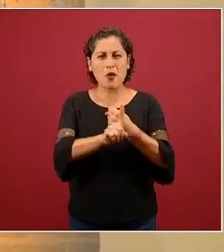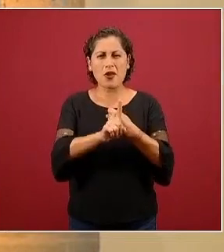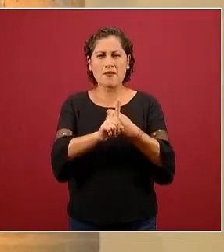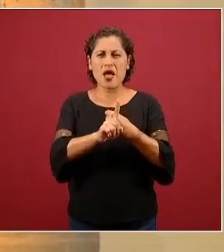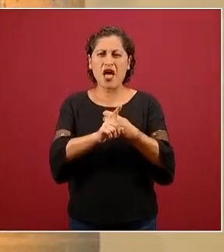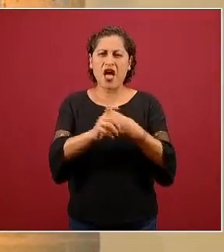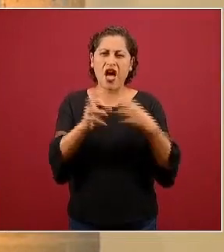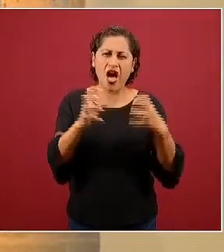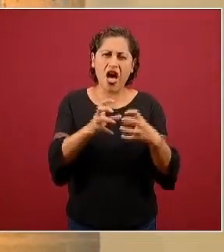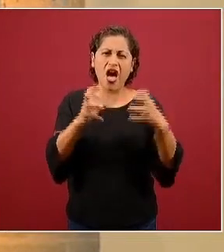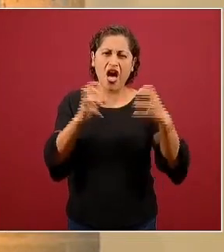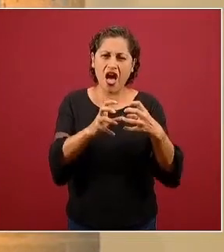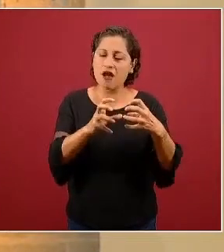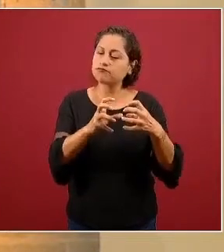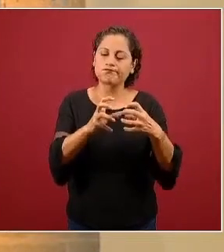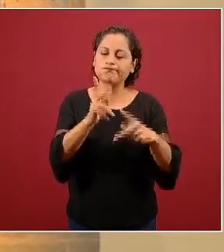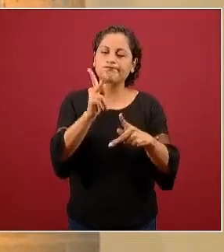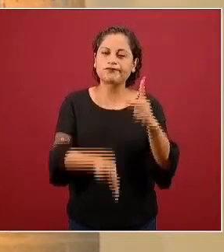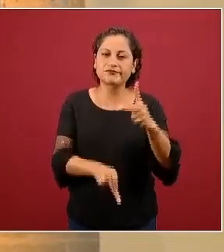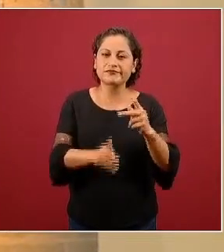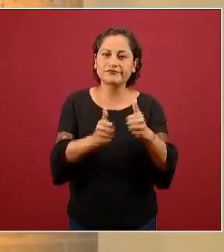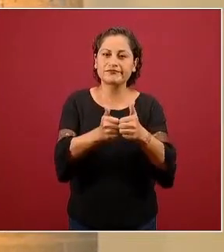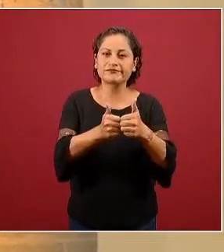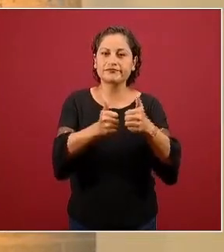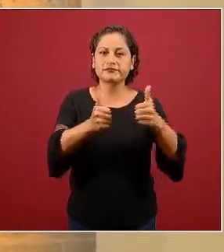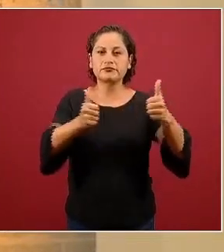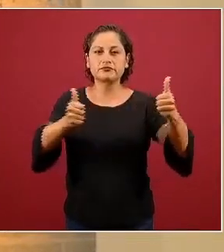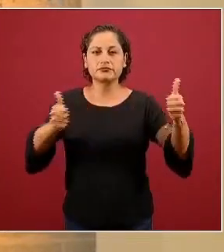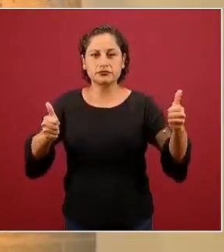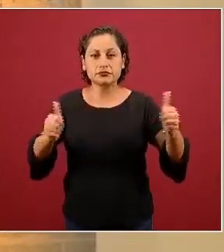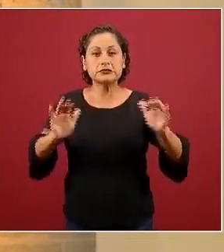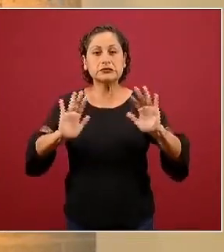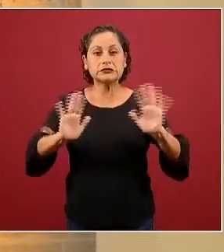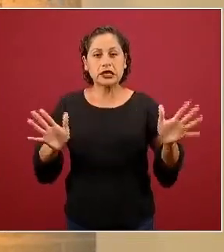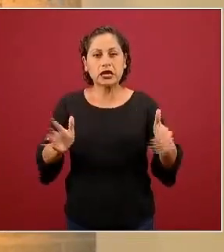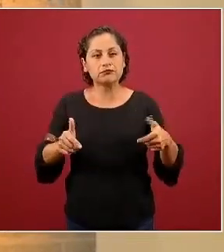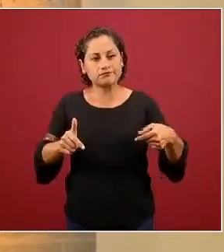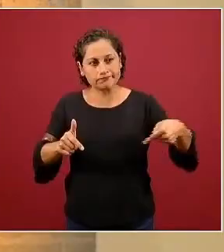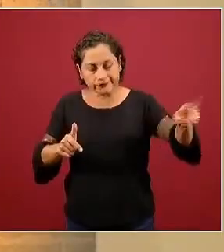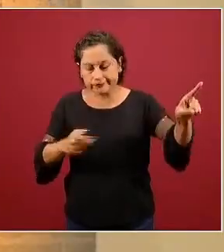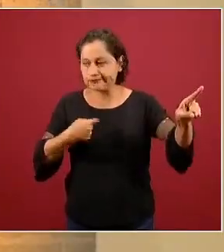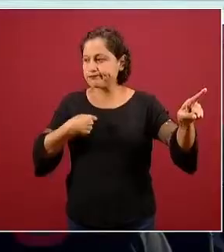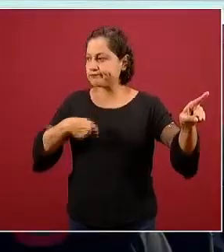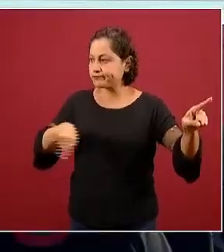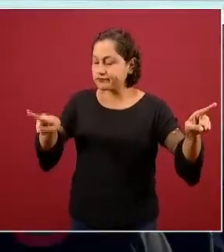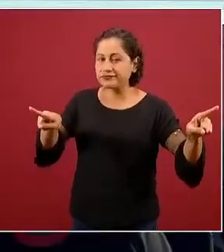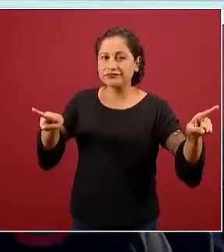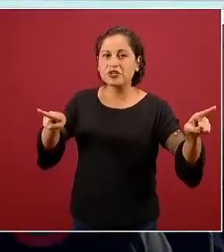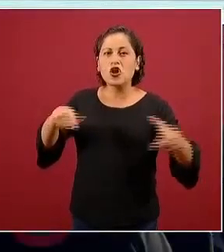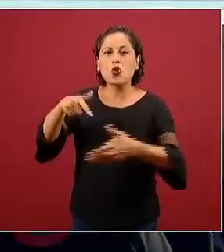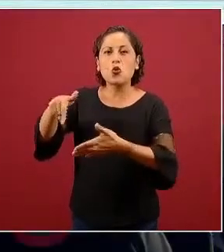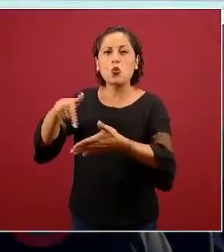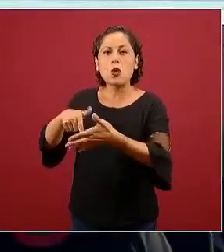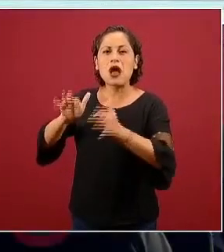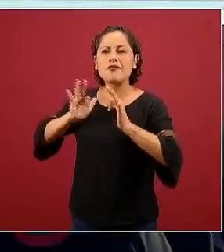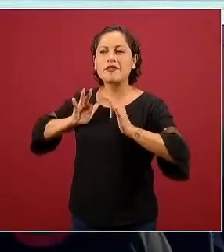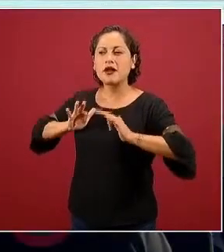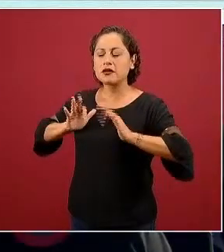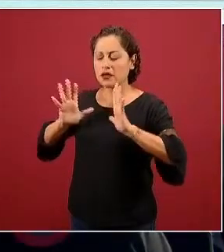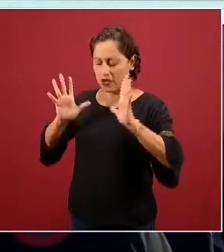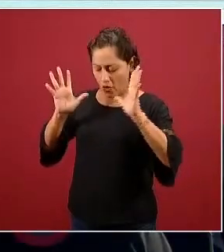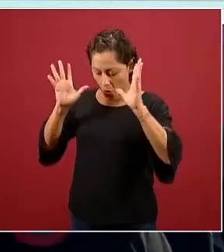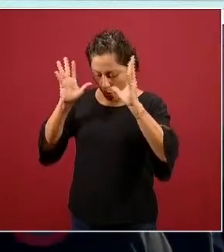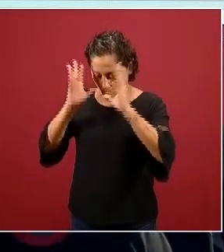cual pues se recomienda que la persona que está ocupando ese espacio de tranquilidad, de soledad, se le